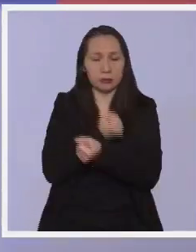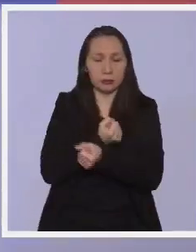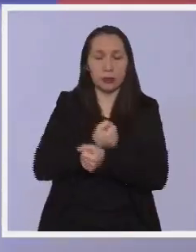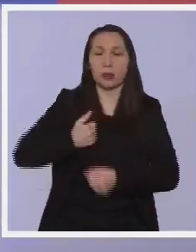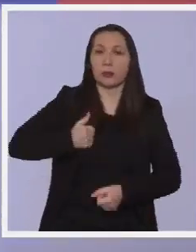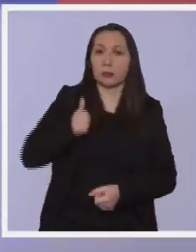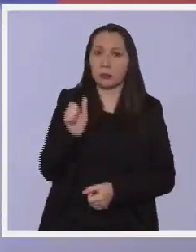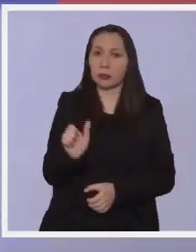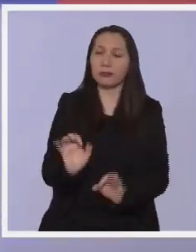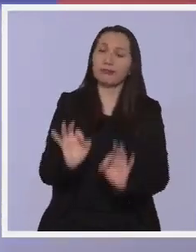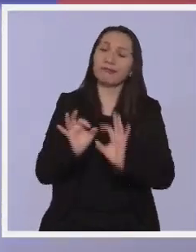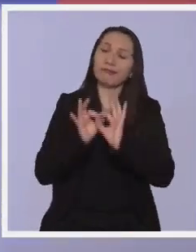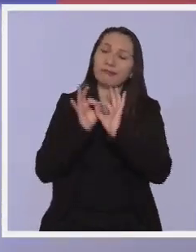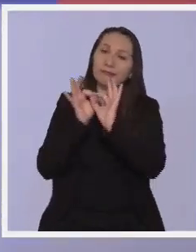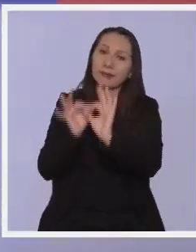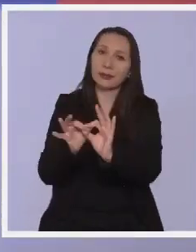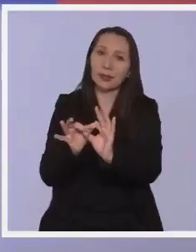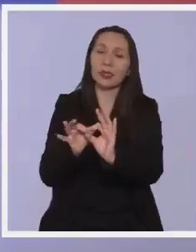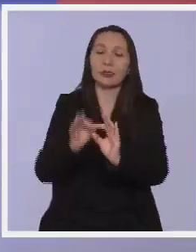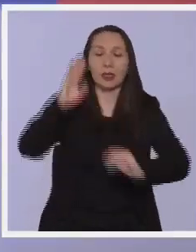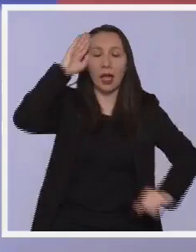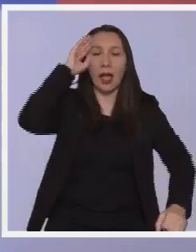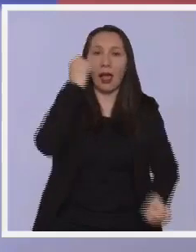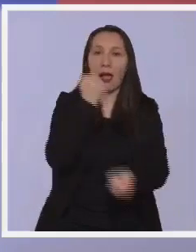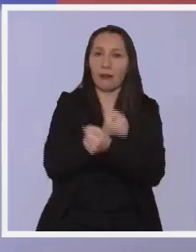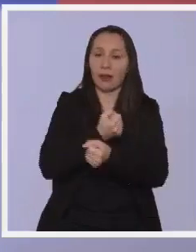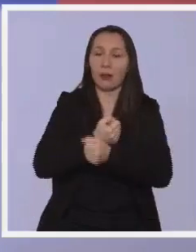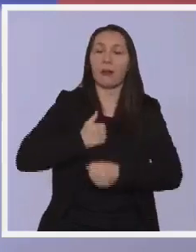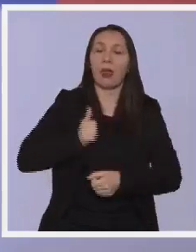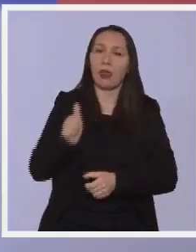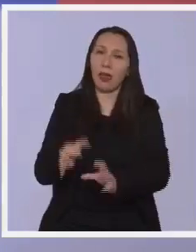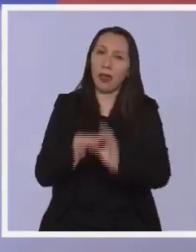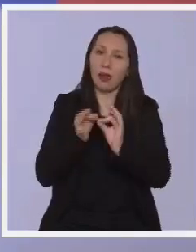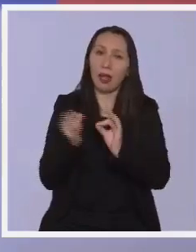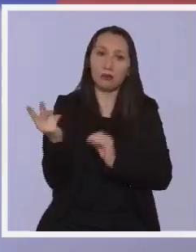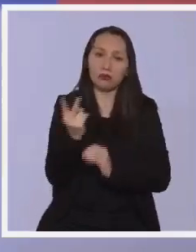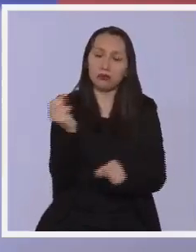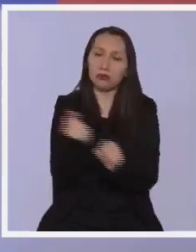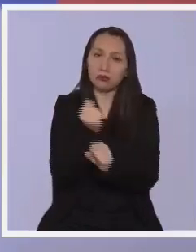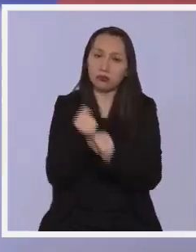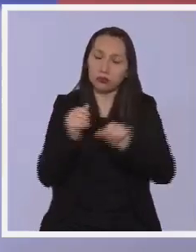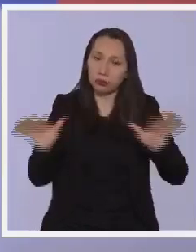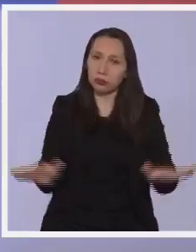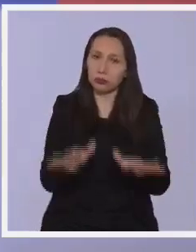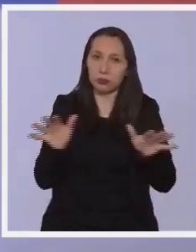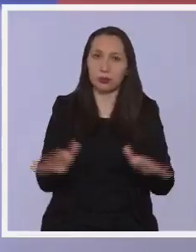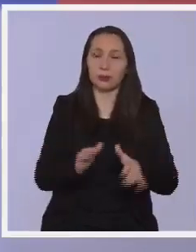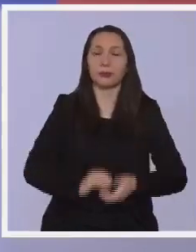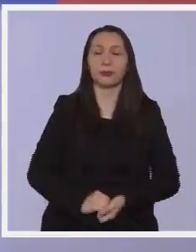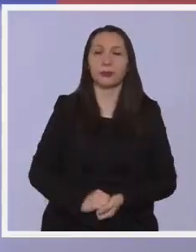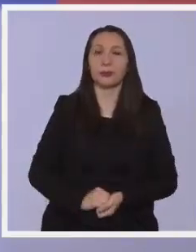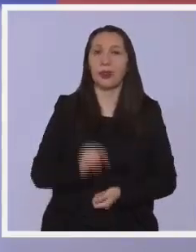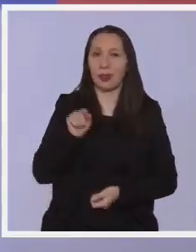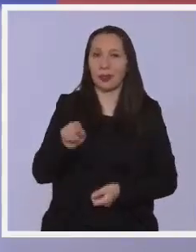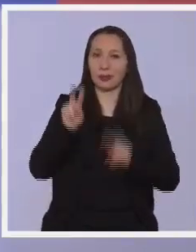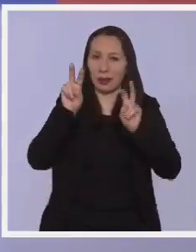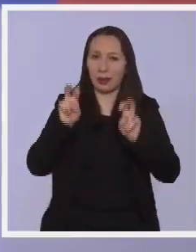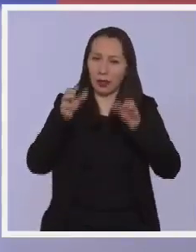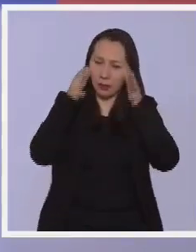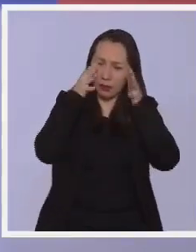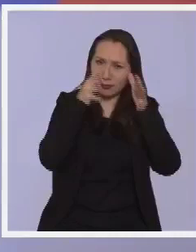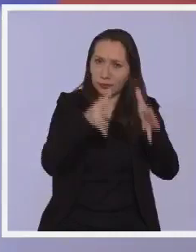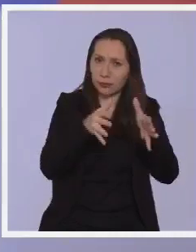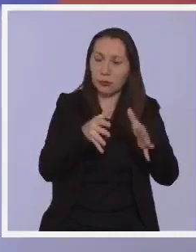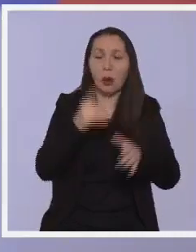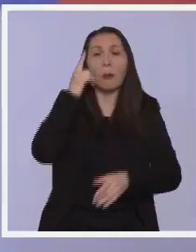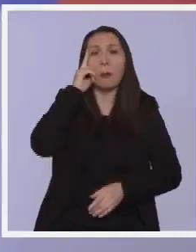agradecerle especialmente a las policías, a Carabineros y a la PDI, la labor que están realizando en esta materia.